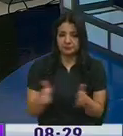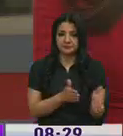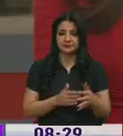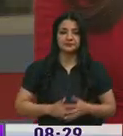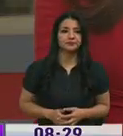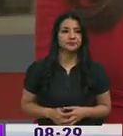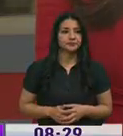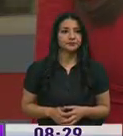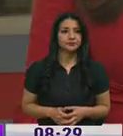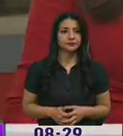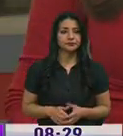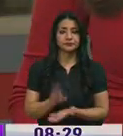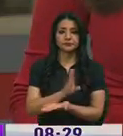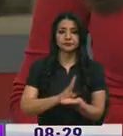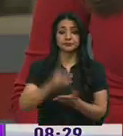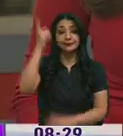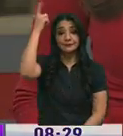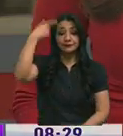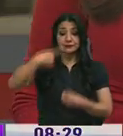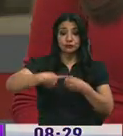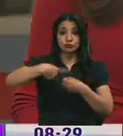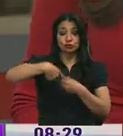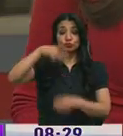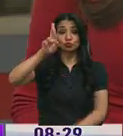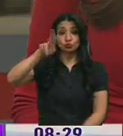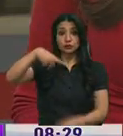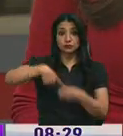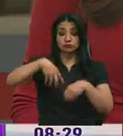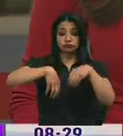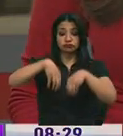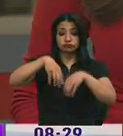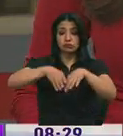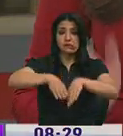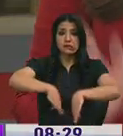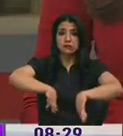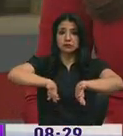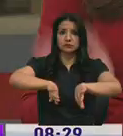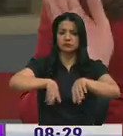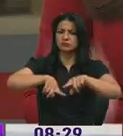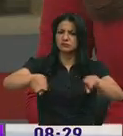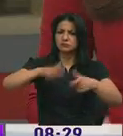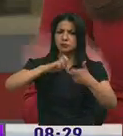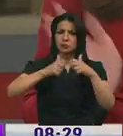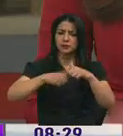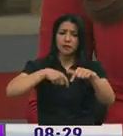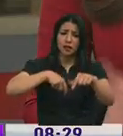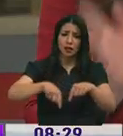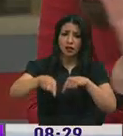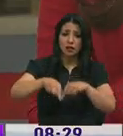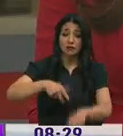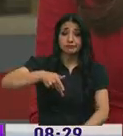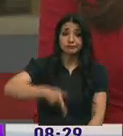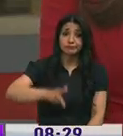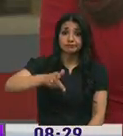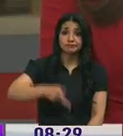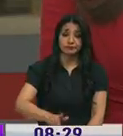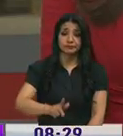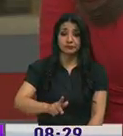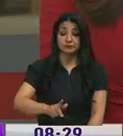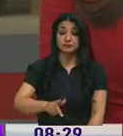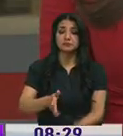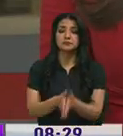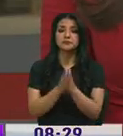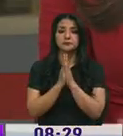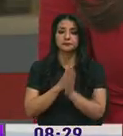para que la ciudad de la reina de quito el sur de la ciudad del hundimiento del adoquinado está provocando varios problemas para los vecinos quienes